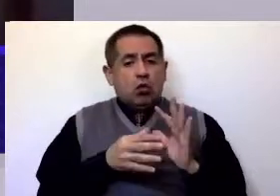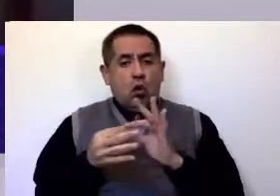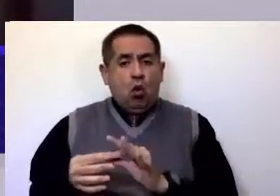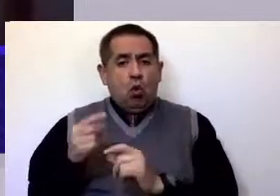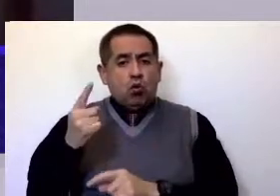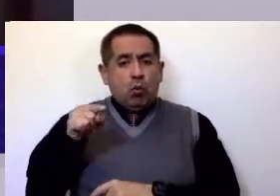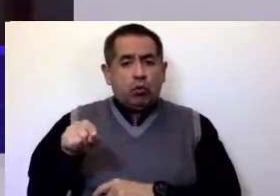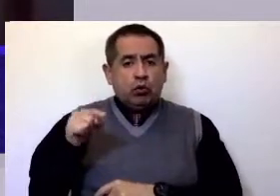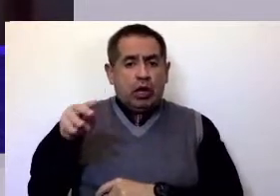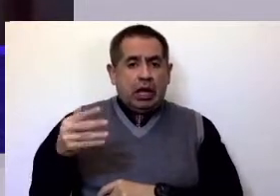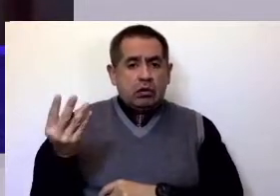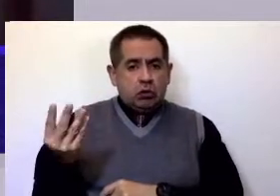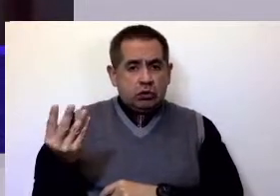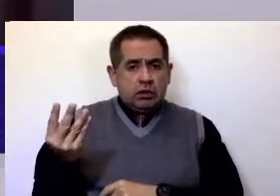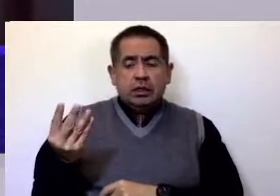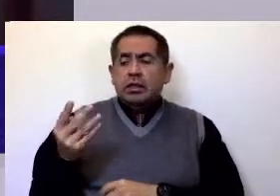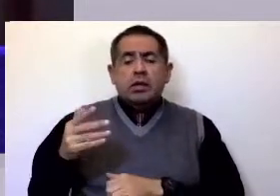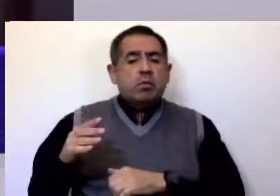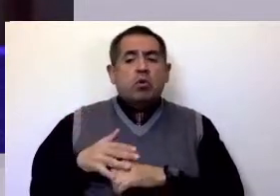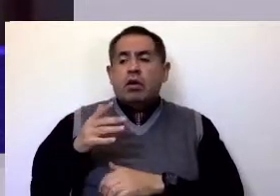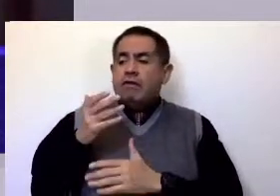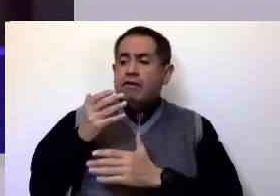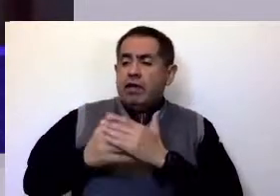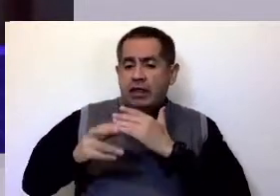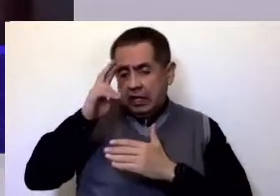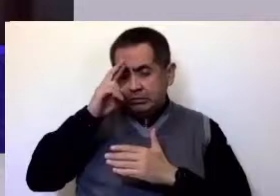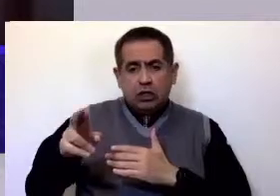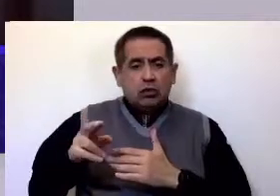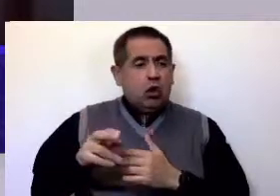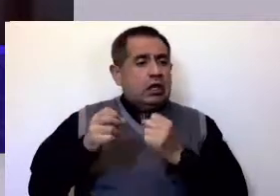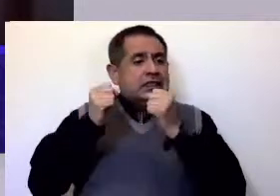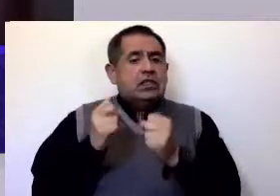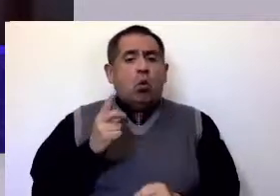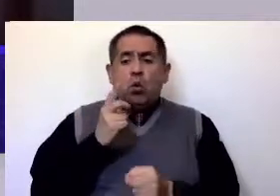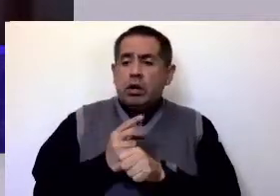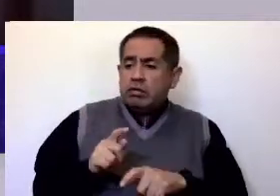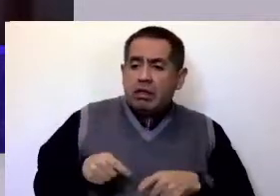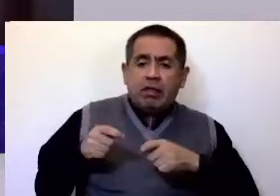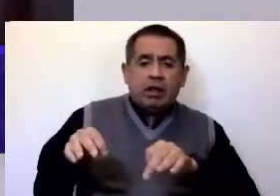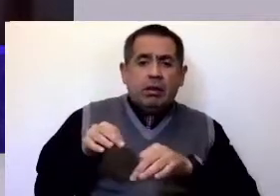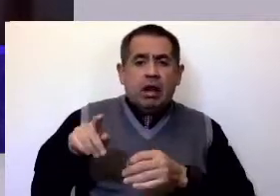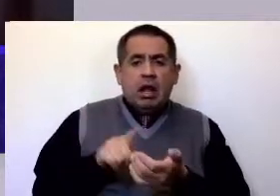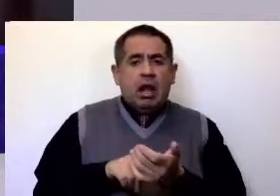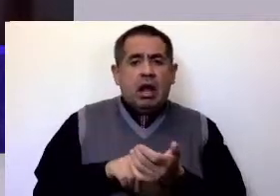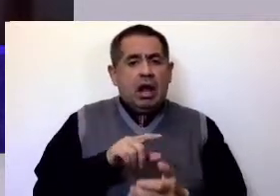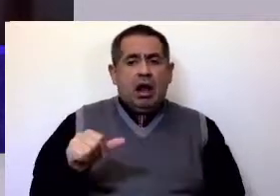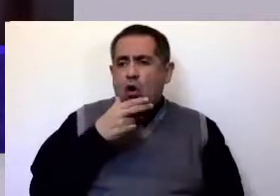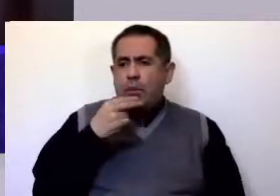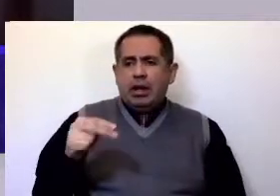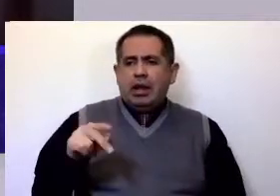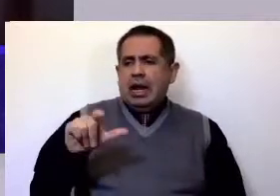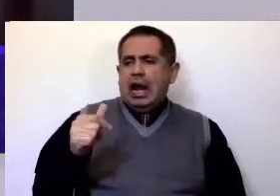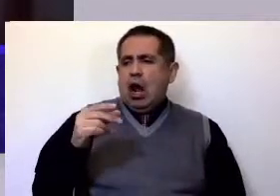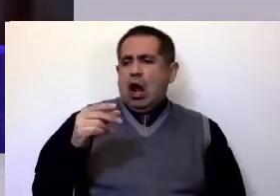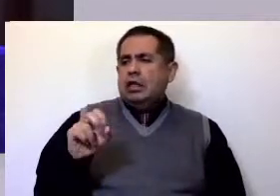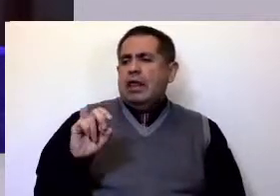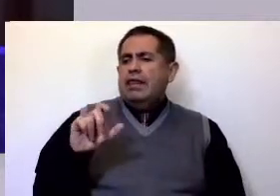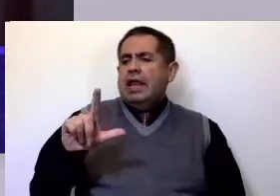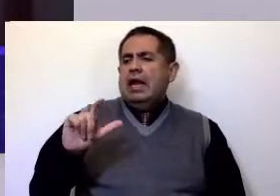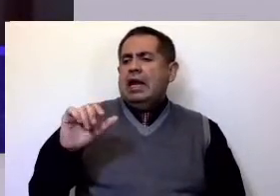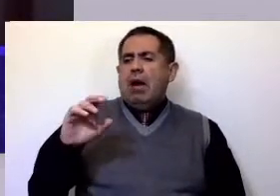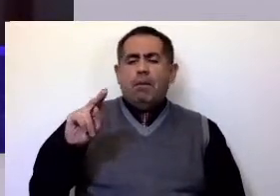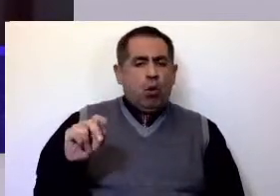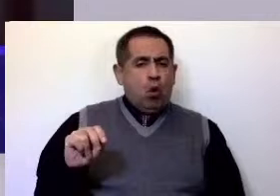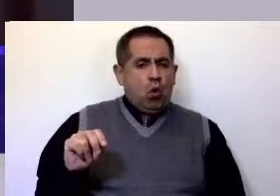14 por la vulneración de la estabilidad laboral del señor largo del campo a través de una interpretación